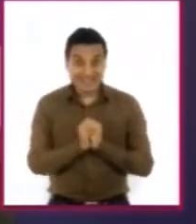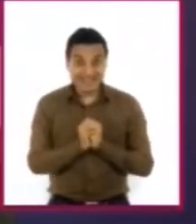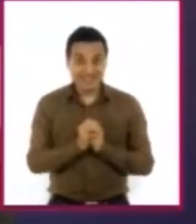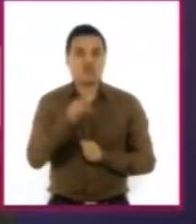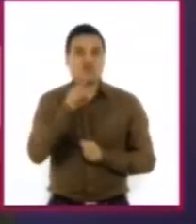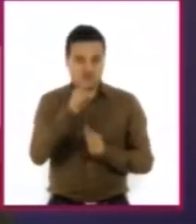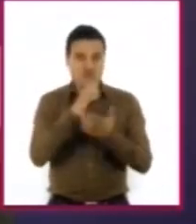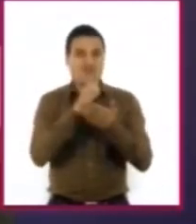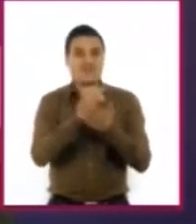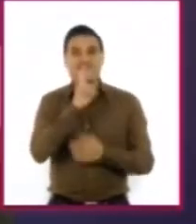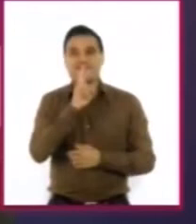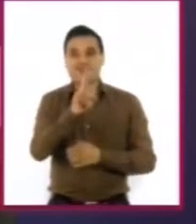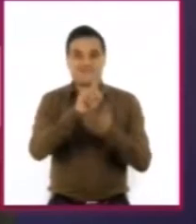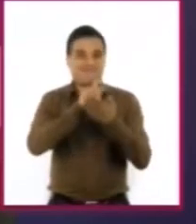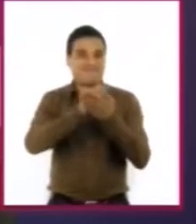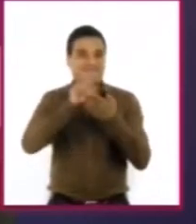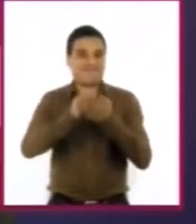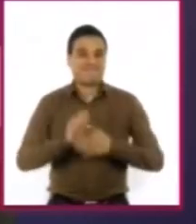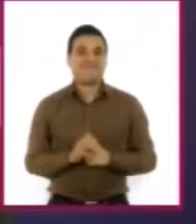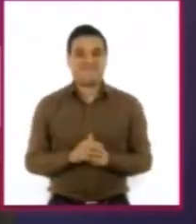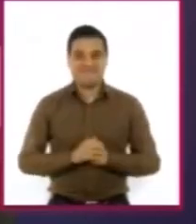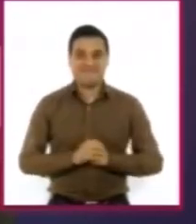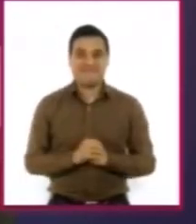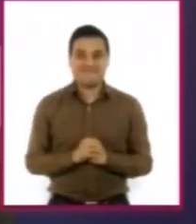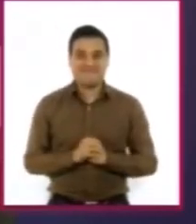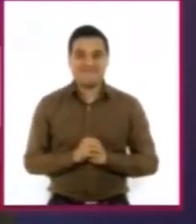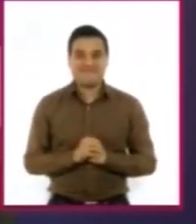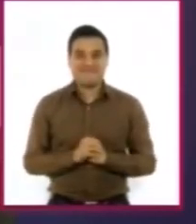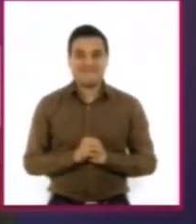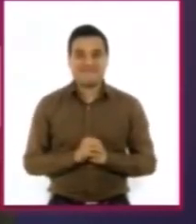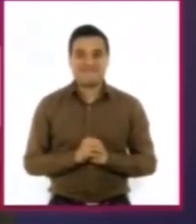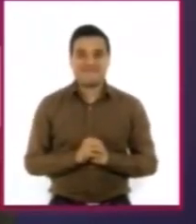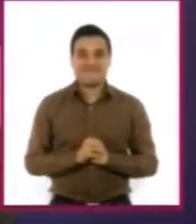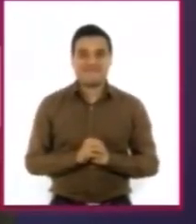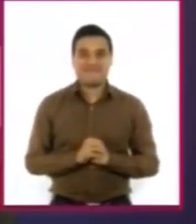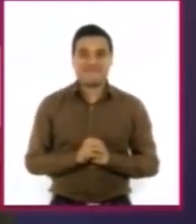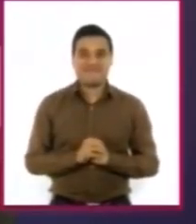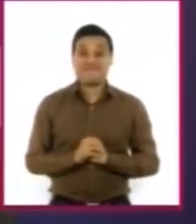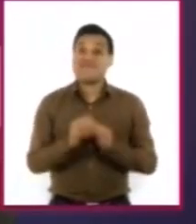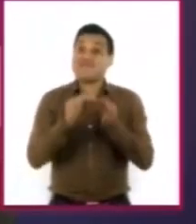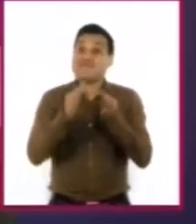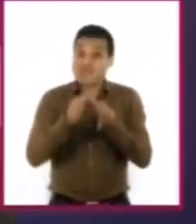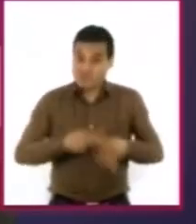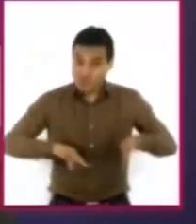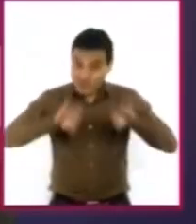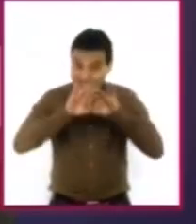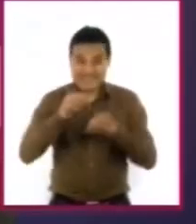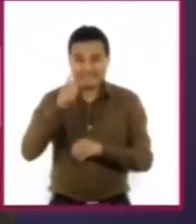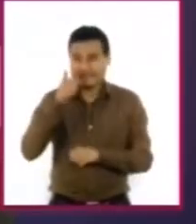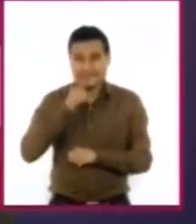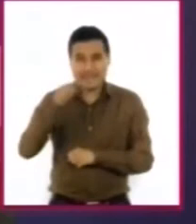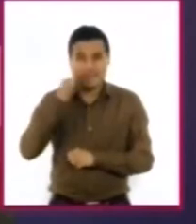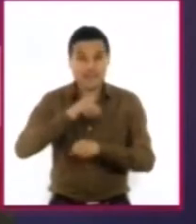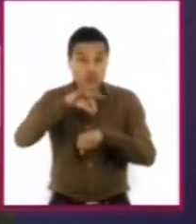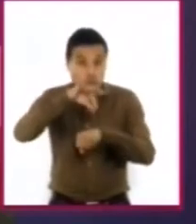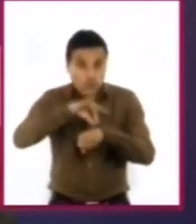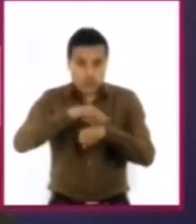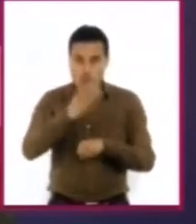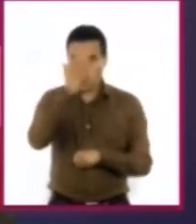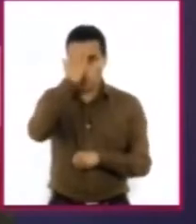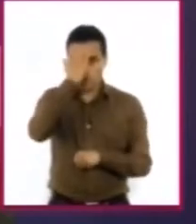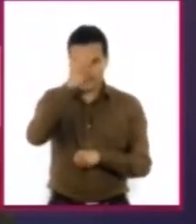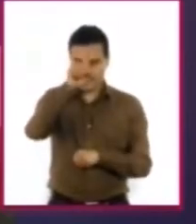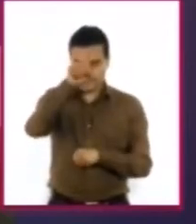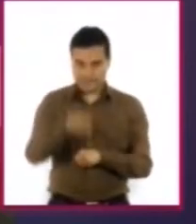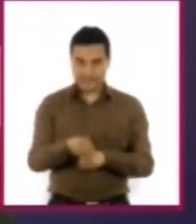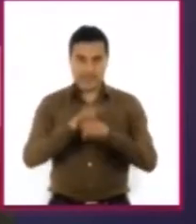en tu cuaderno de notas de Ciencias Químicas. Es muy importante para el médico conocer tu masa, ya